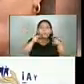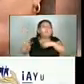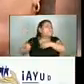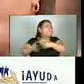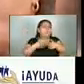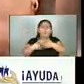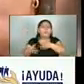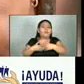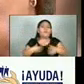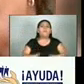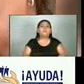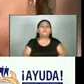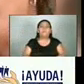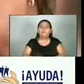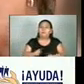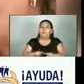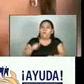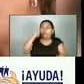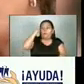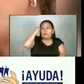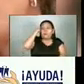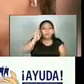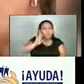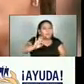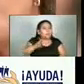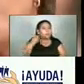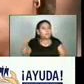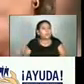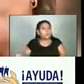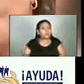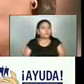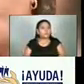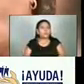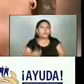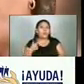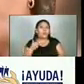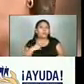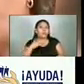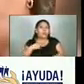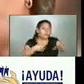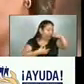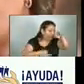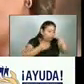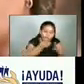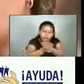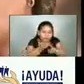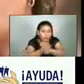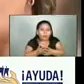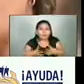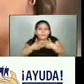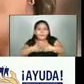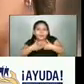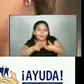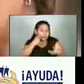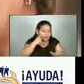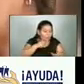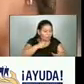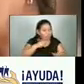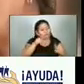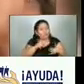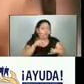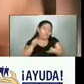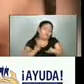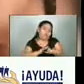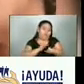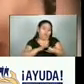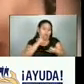¿verdad?, para cumplir sus sueños. Pero nunca me imaginé que iba a pasar esto. Yo estaba arreglando documentos ahorita ahí de la empresa y no sé qué me dio a abrir